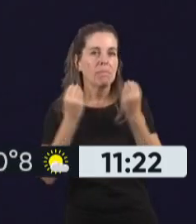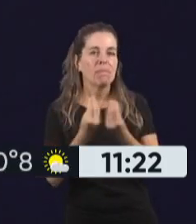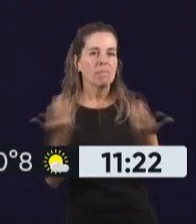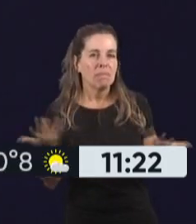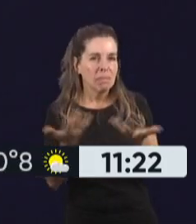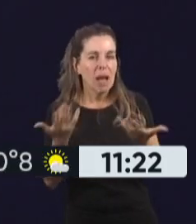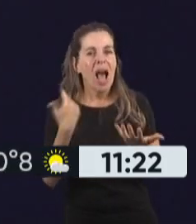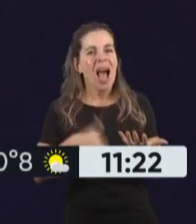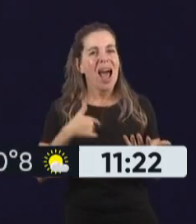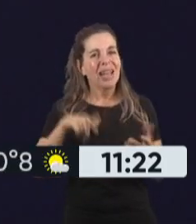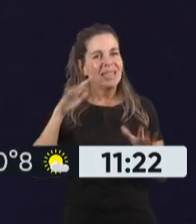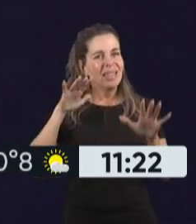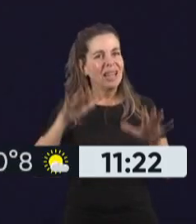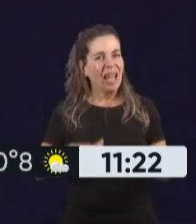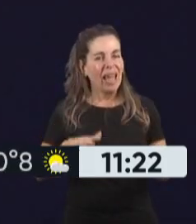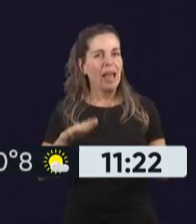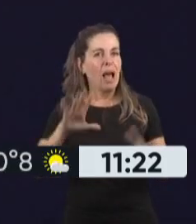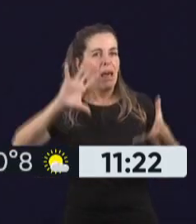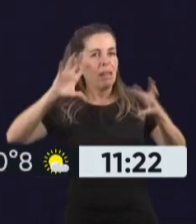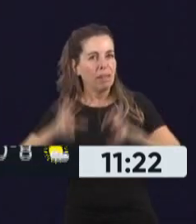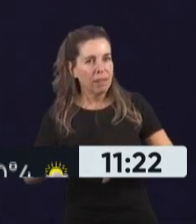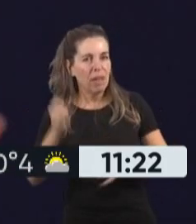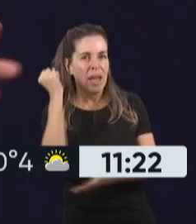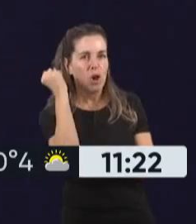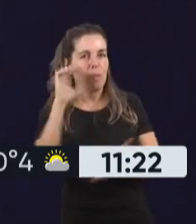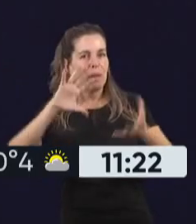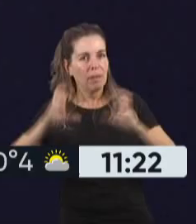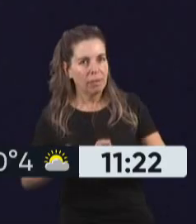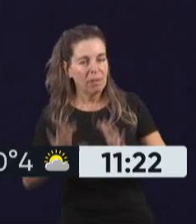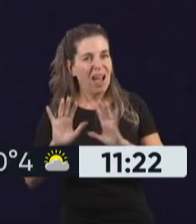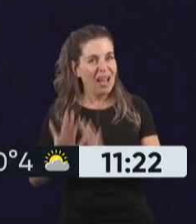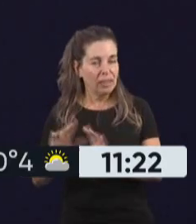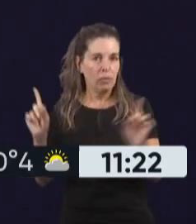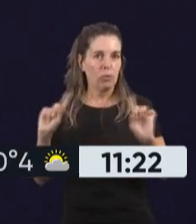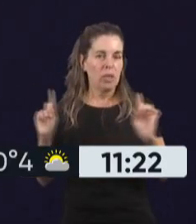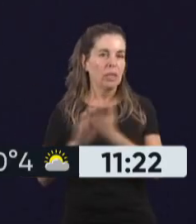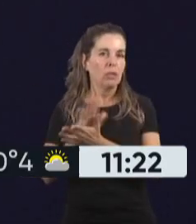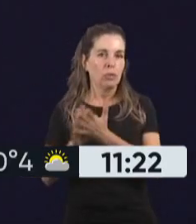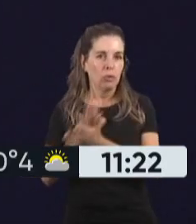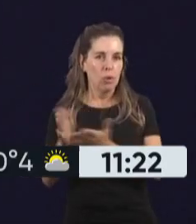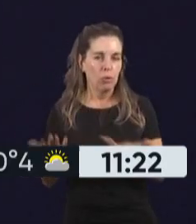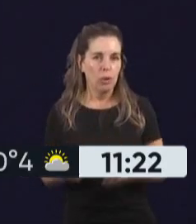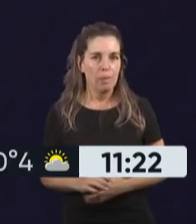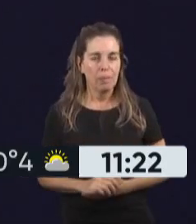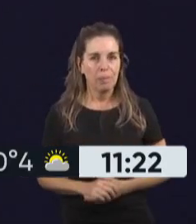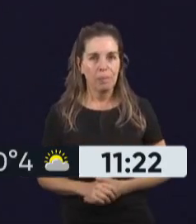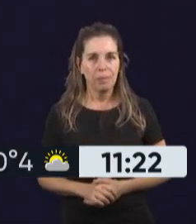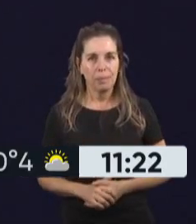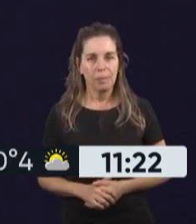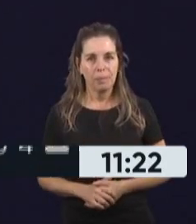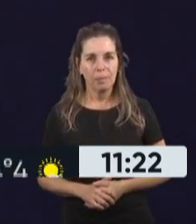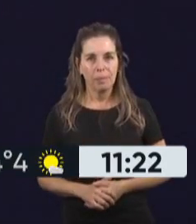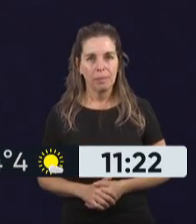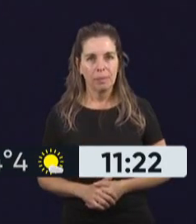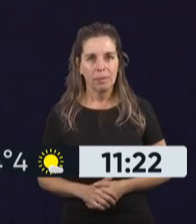una Argentina o de un país absolutamente destruido. Así que no, en tal caso esa no es seguramente la solución a ninguno de nuestros